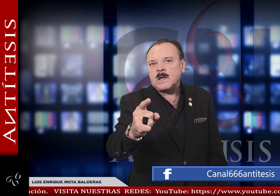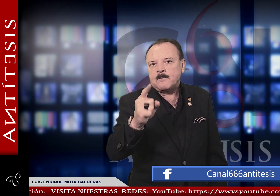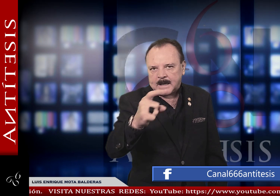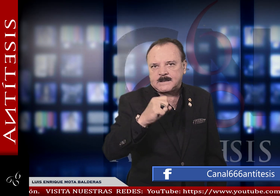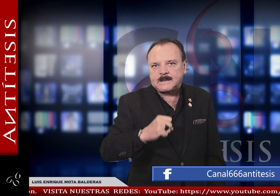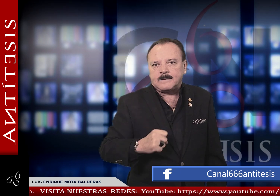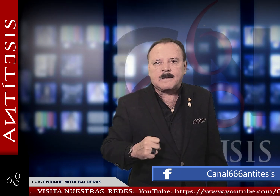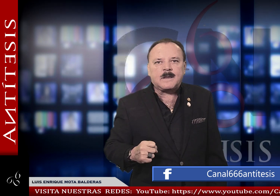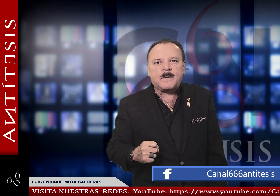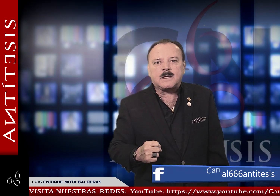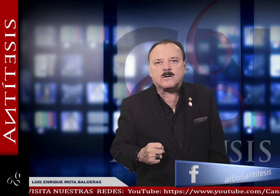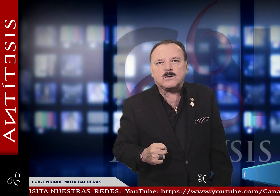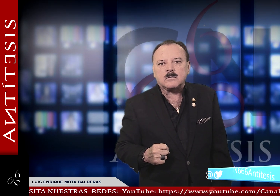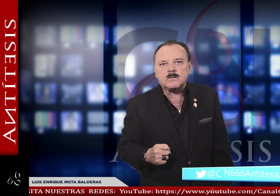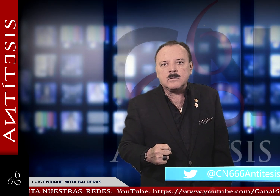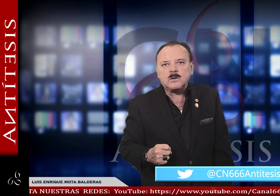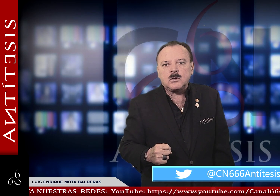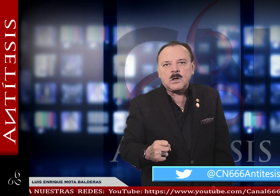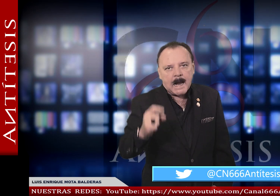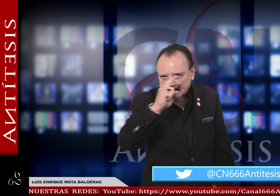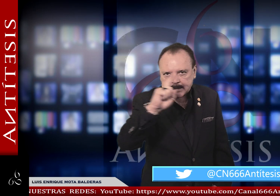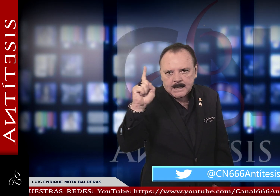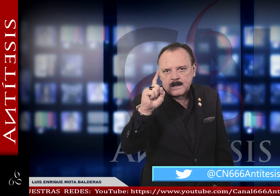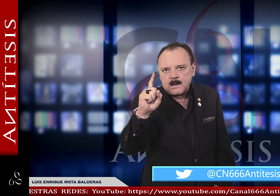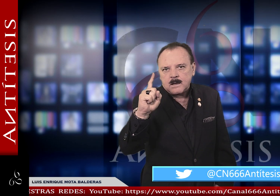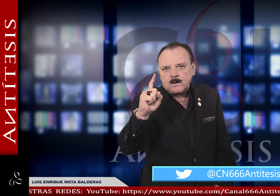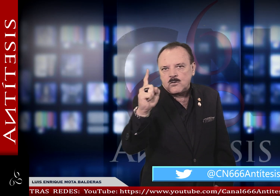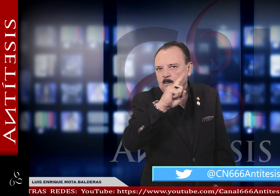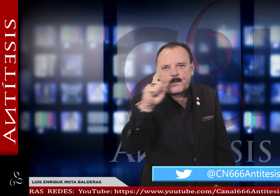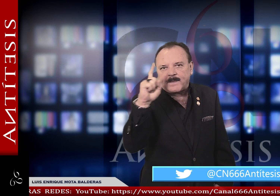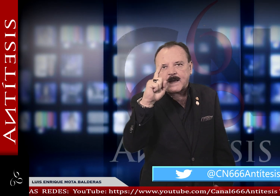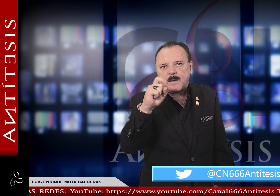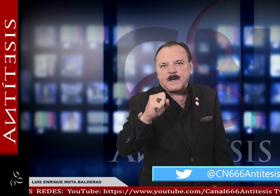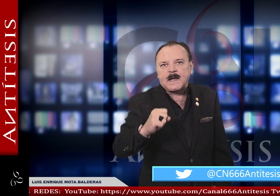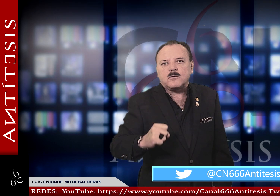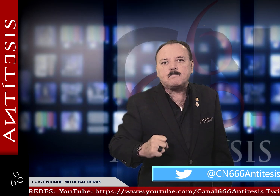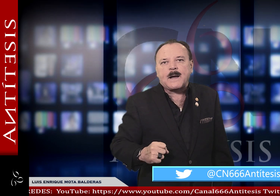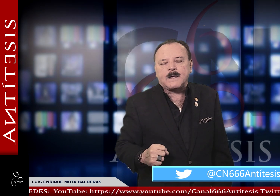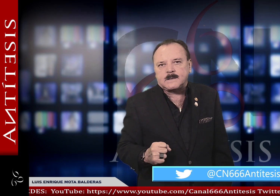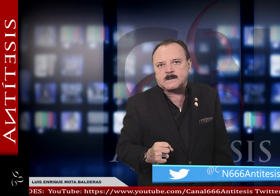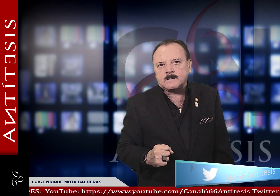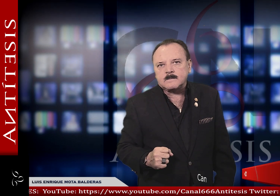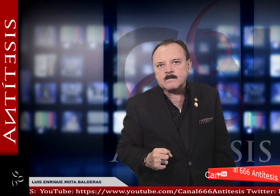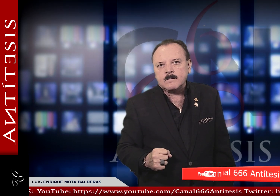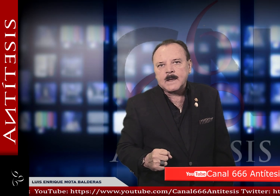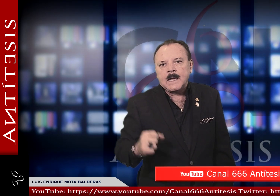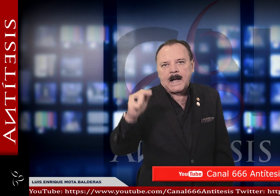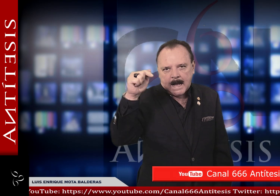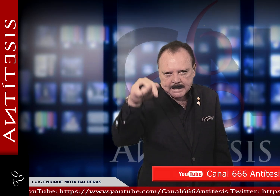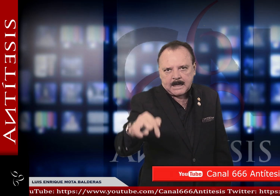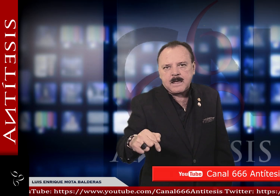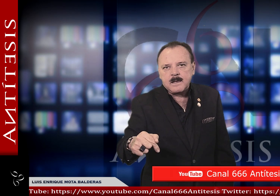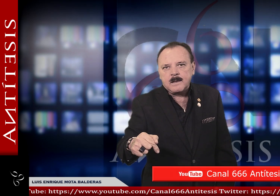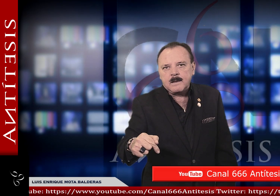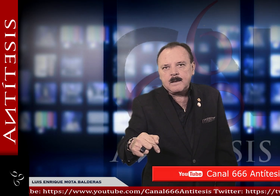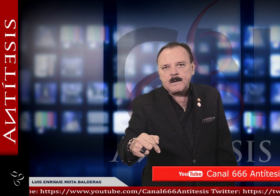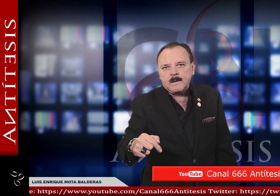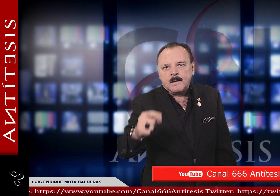Obrador, presidente de México. Así no puede caminar un país.